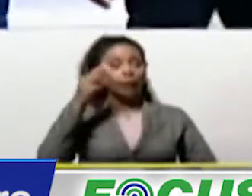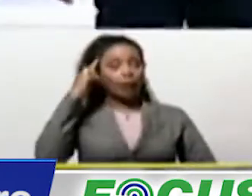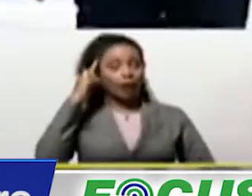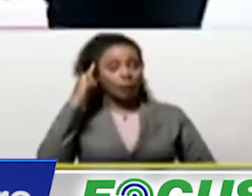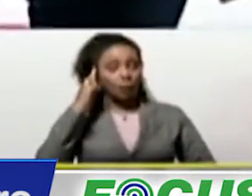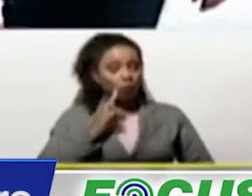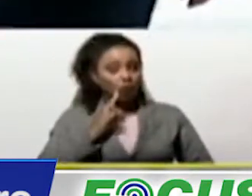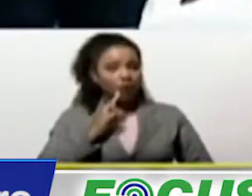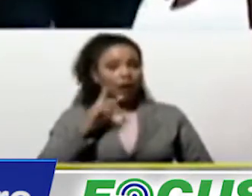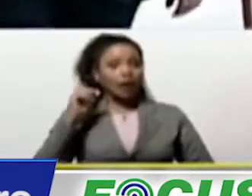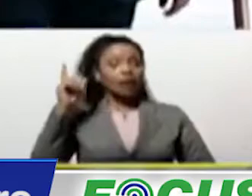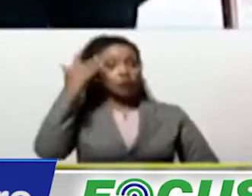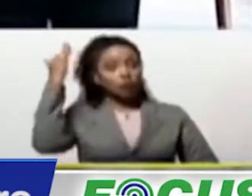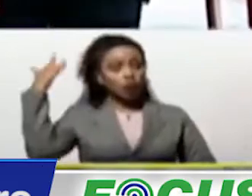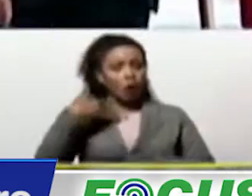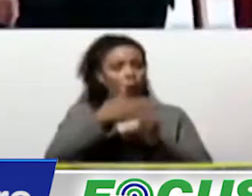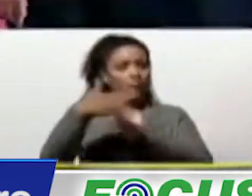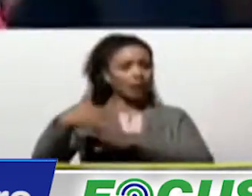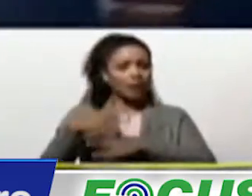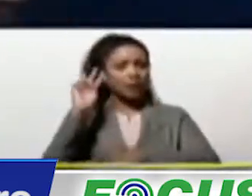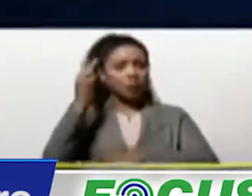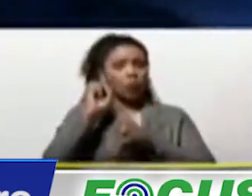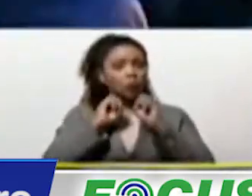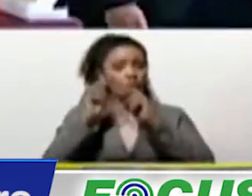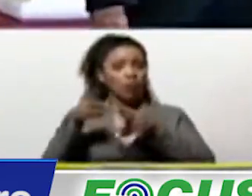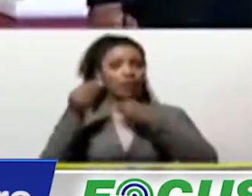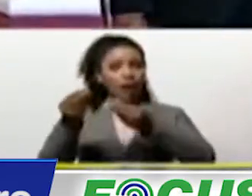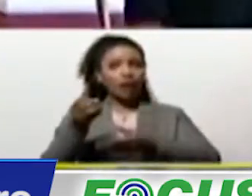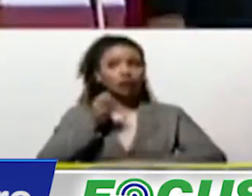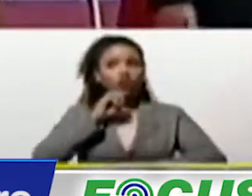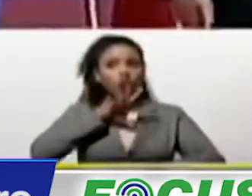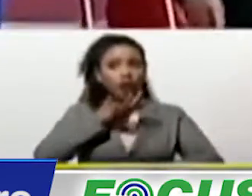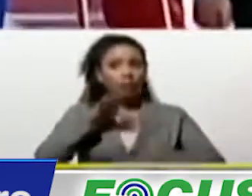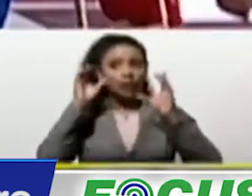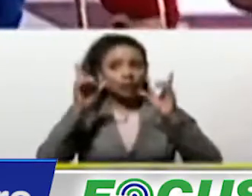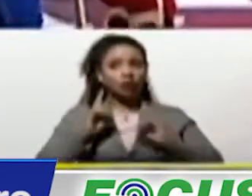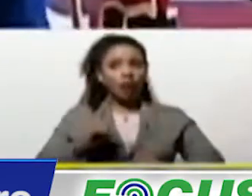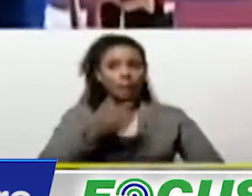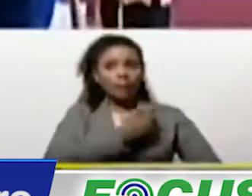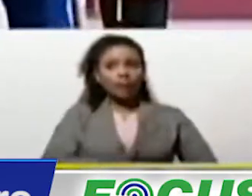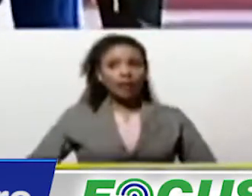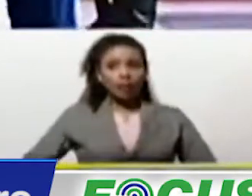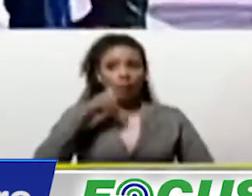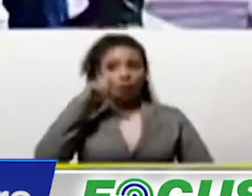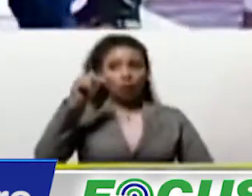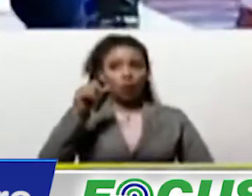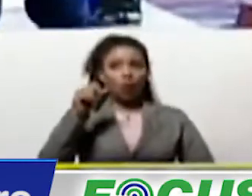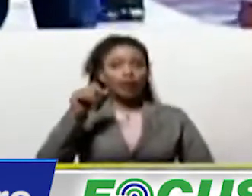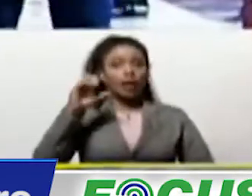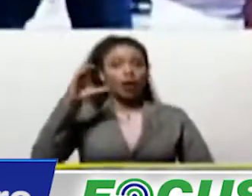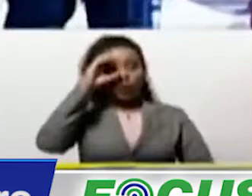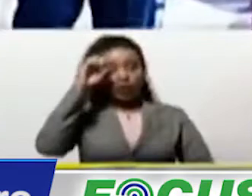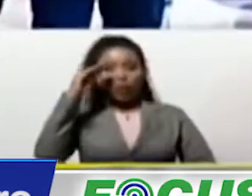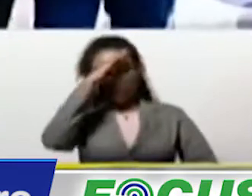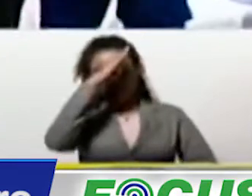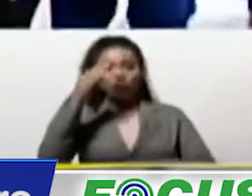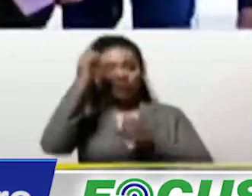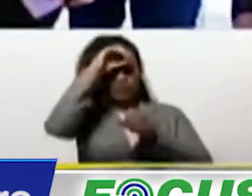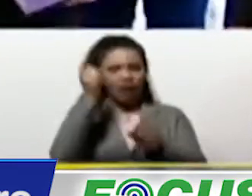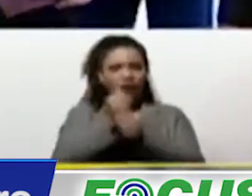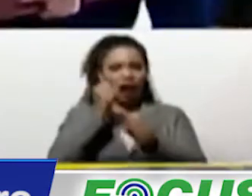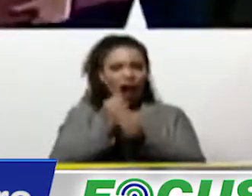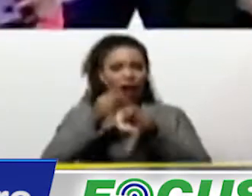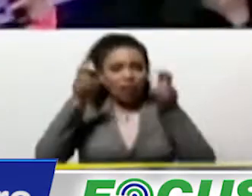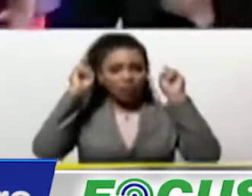grande, que en esta segunda oportunidad que brinda la historia, estarán decididos los presidentes Nicolás Maduro y Gustavo Petro de trabajar en